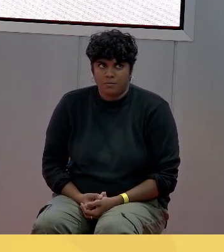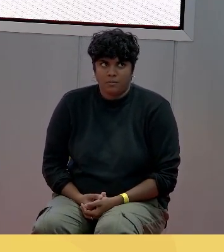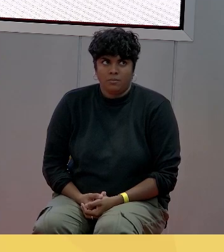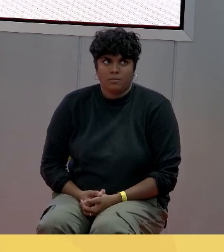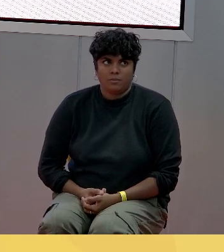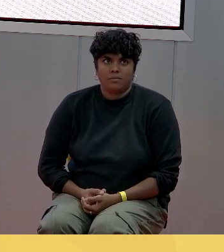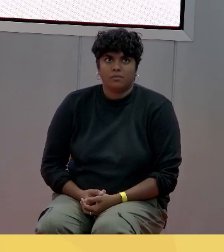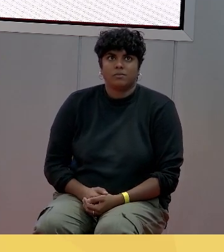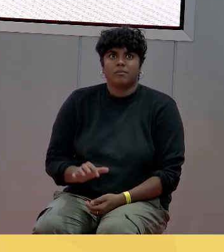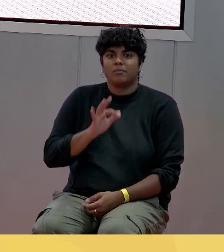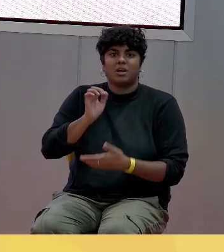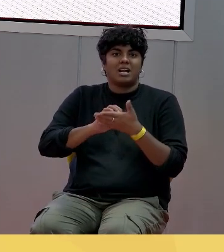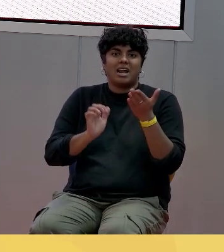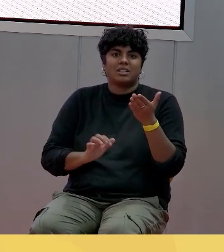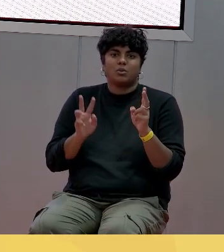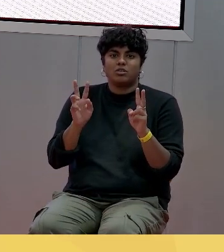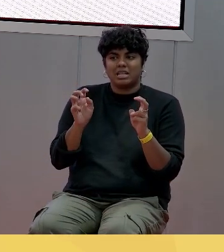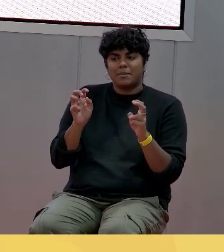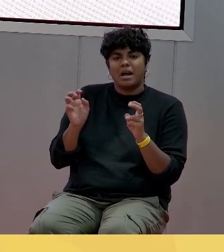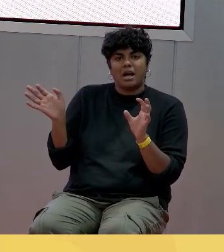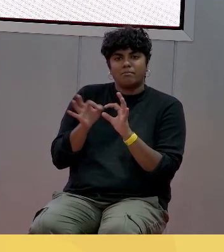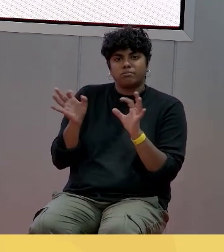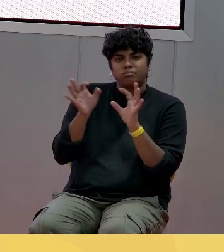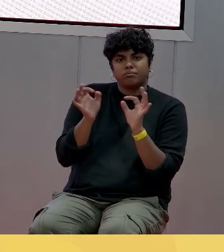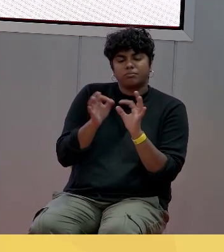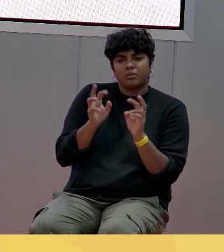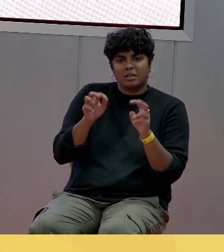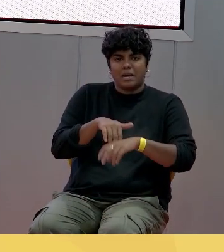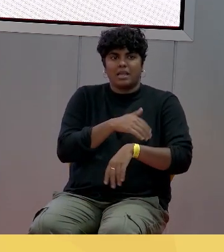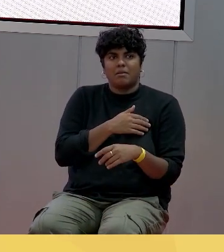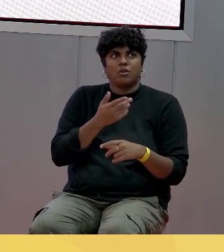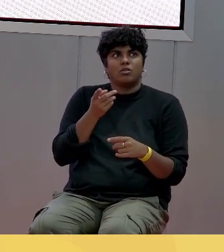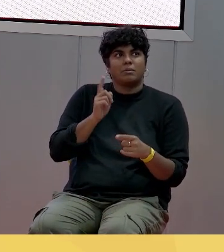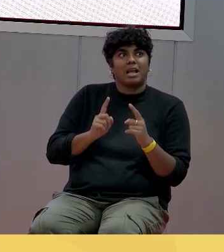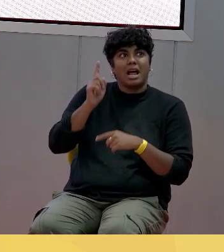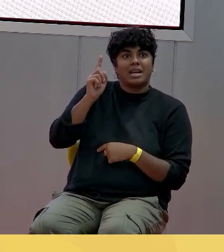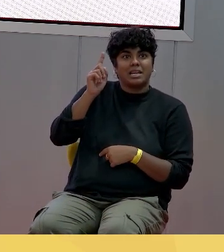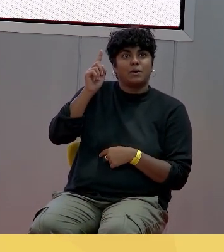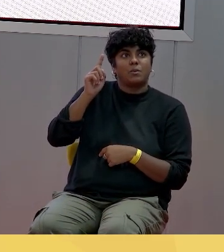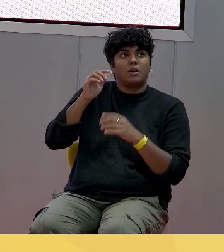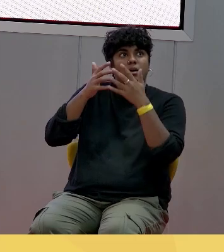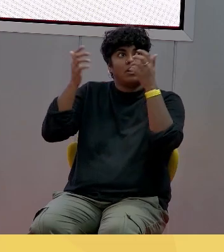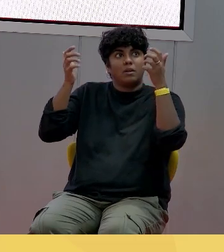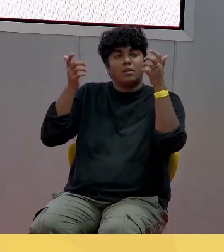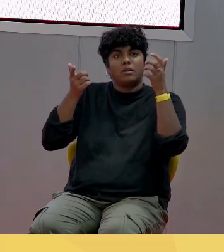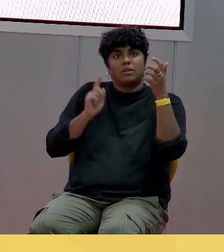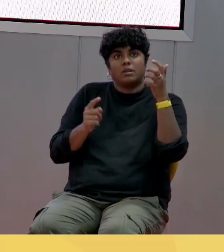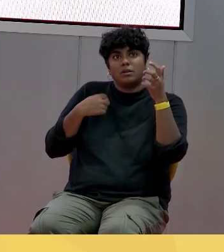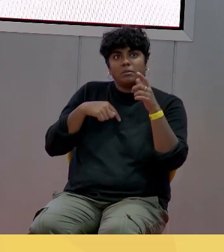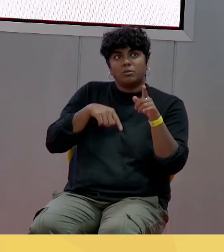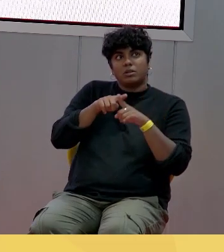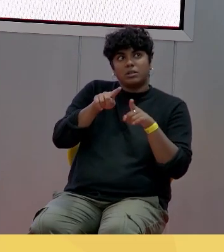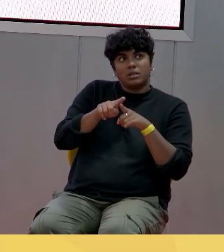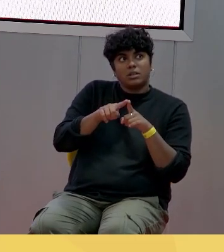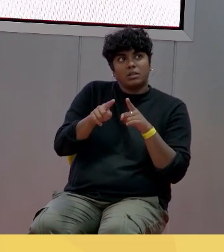Y más artículos que se han publicado sobre este tema a nivel académico. El de arriba es una crítica a estos 2 artículos que he dicho, el de